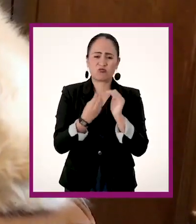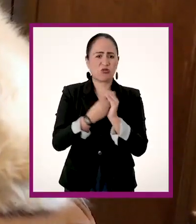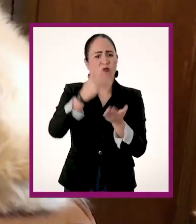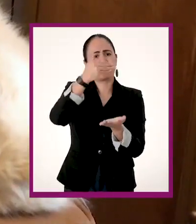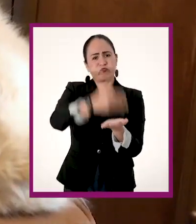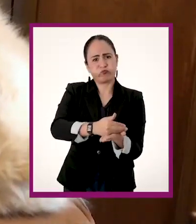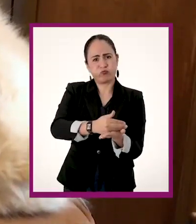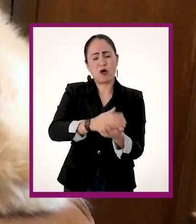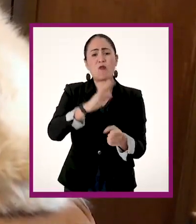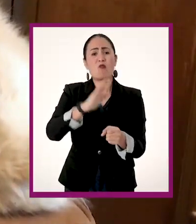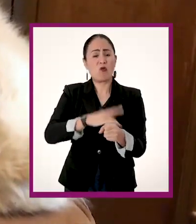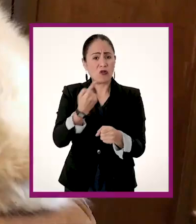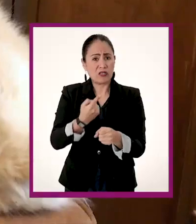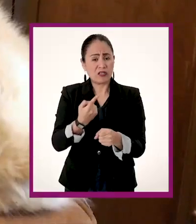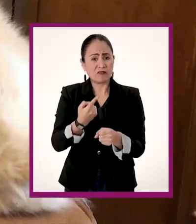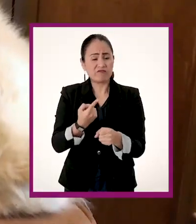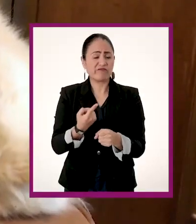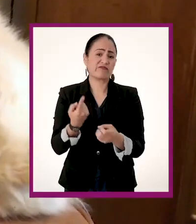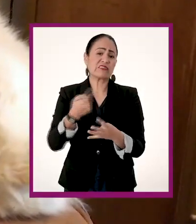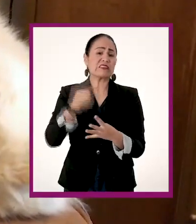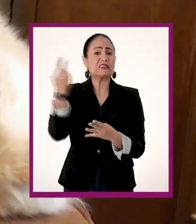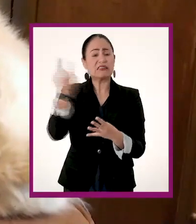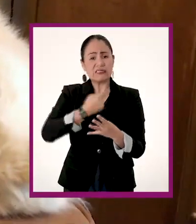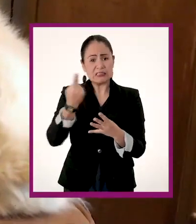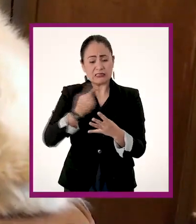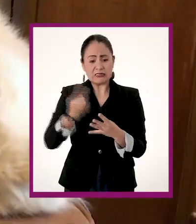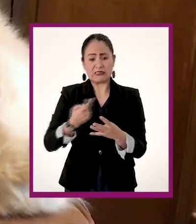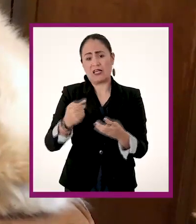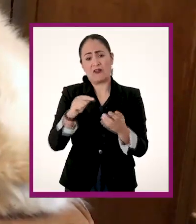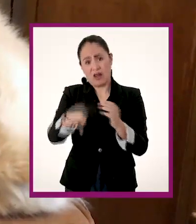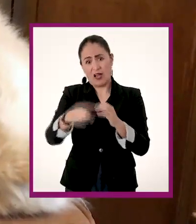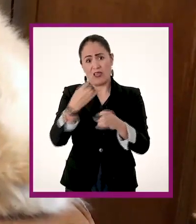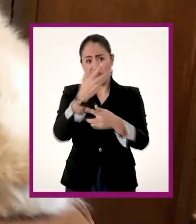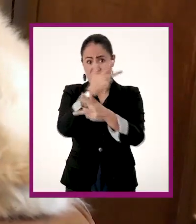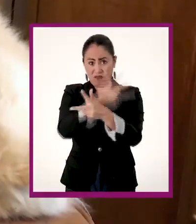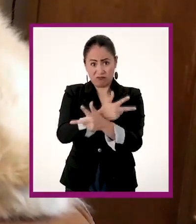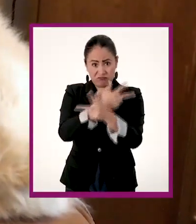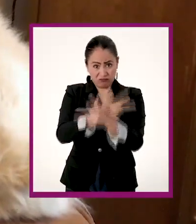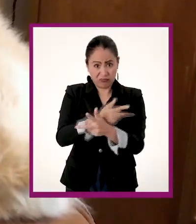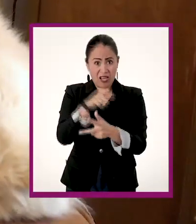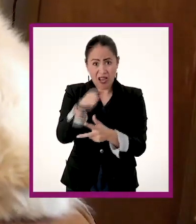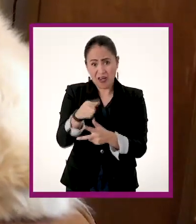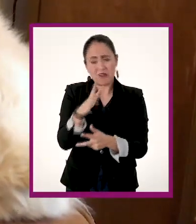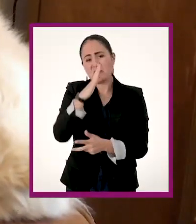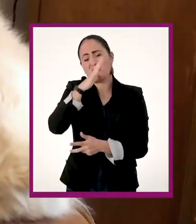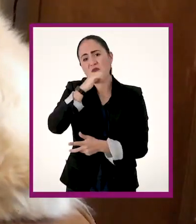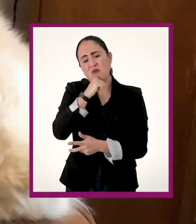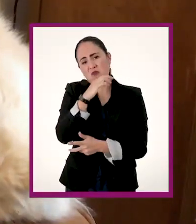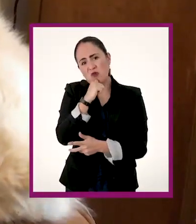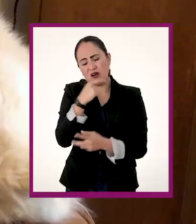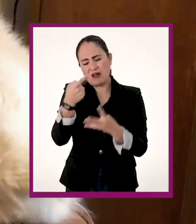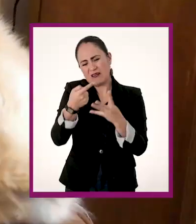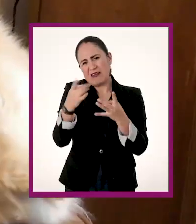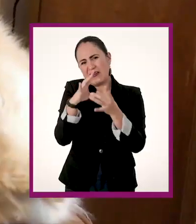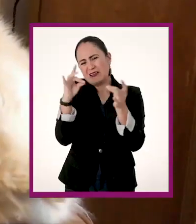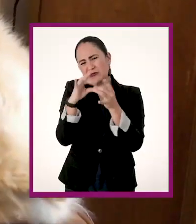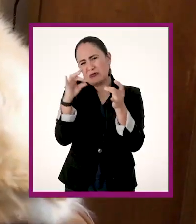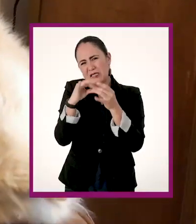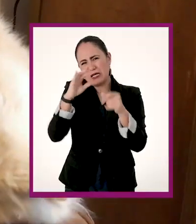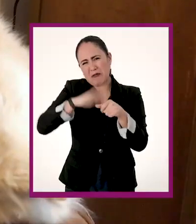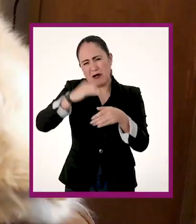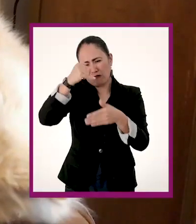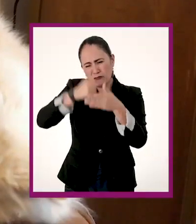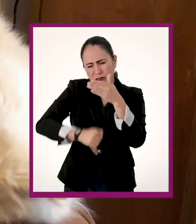cursos porque hay muchos detalles que no se pueden ver en el sistema online, por ejemplo,